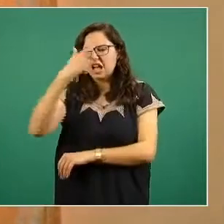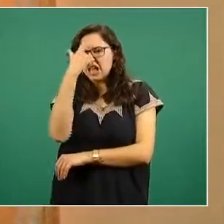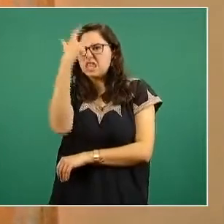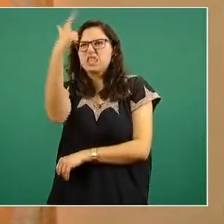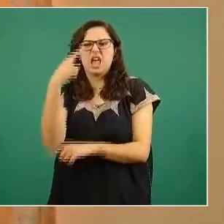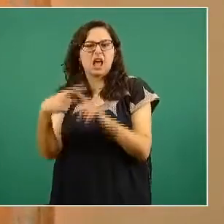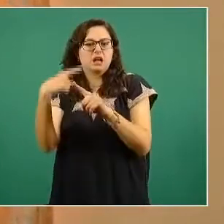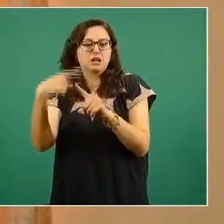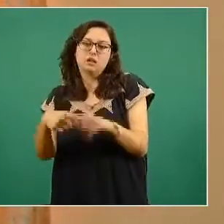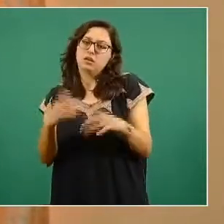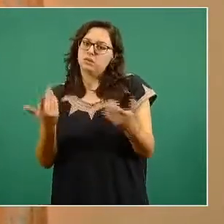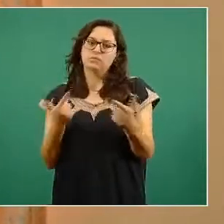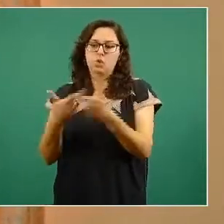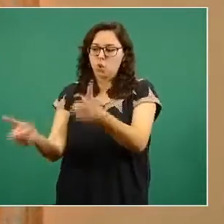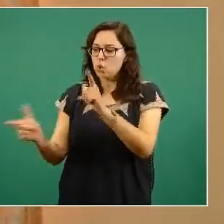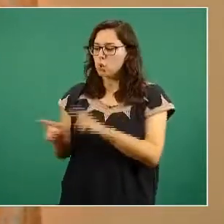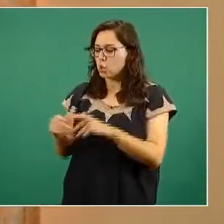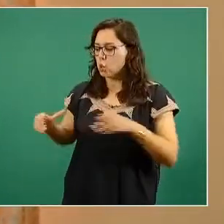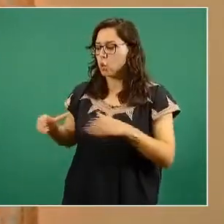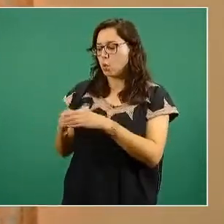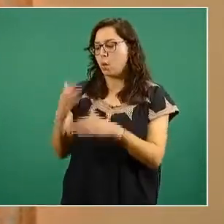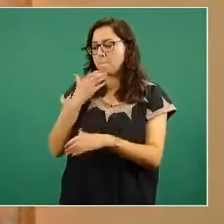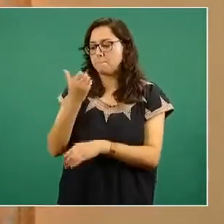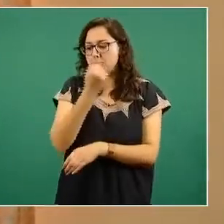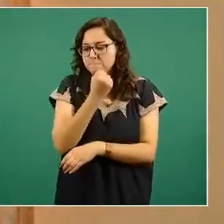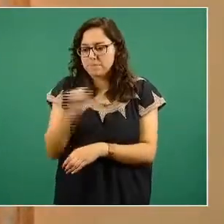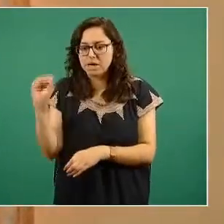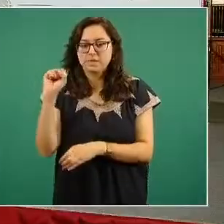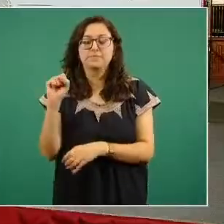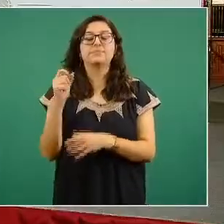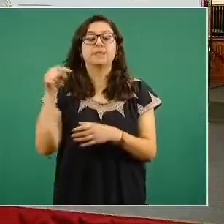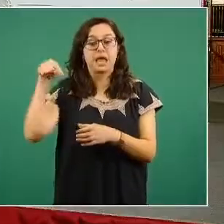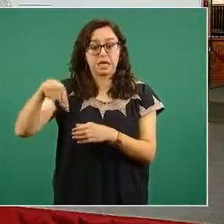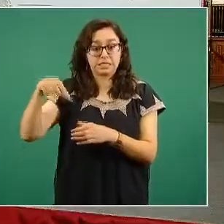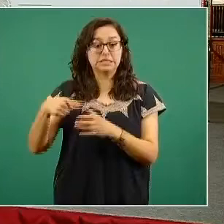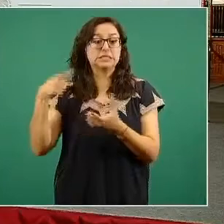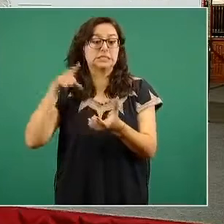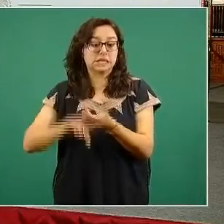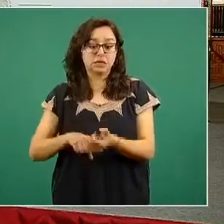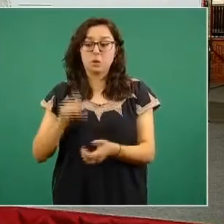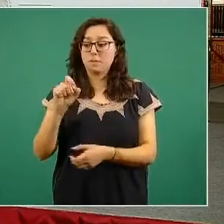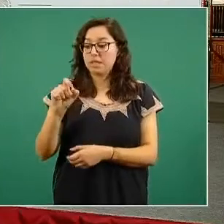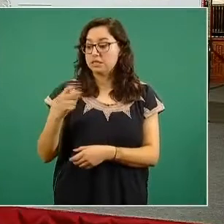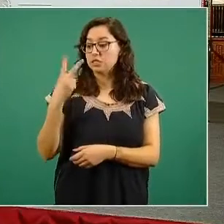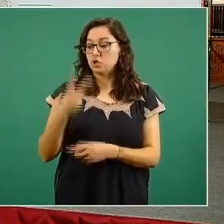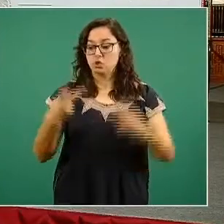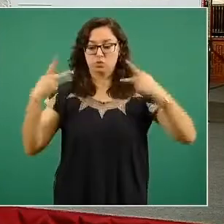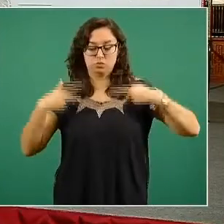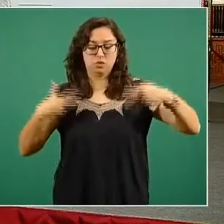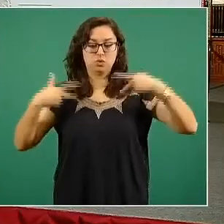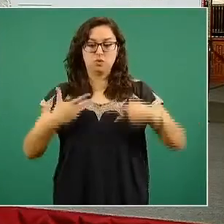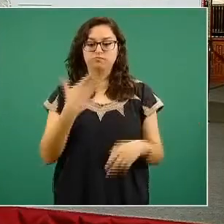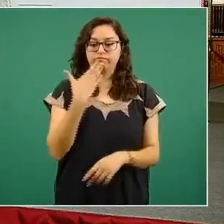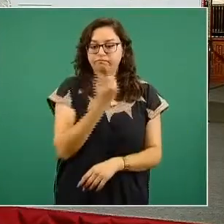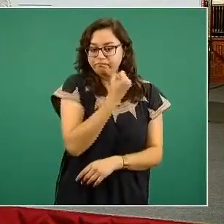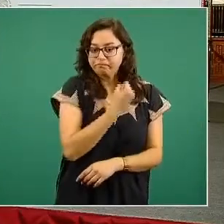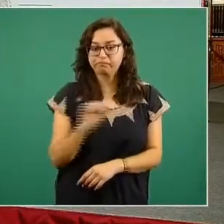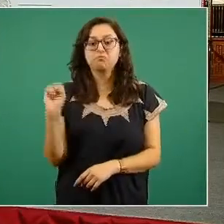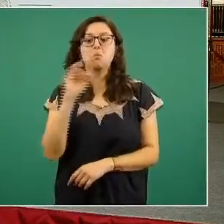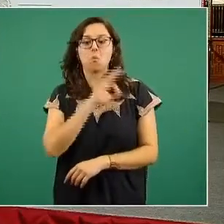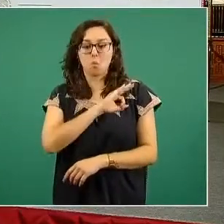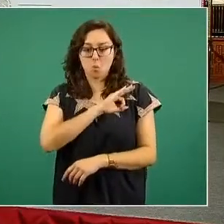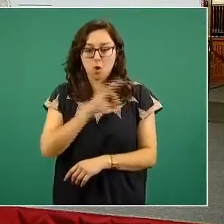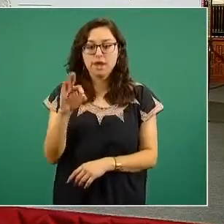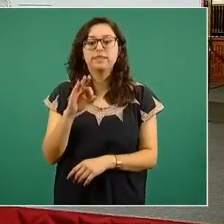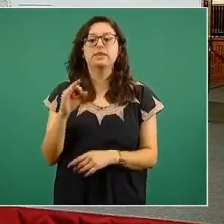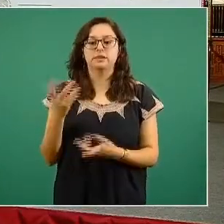técnico asesor de vacunación que cuenta con la participación de 22 personas especializadas en